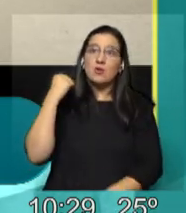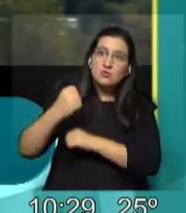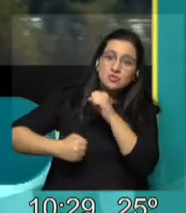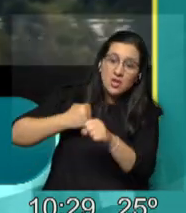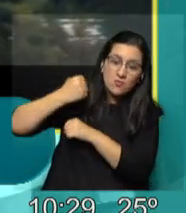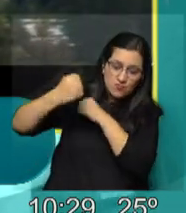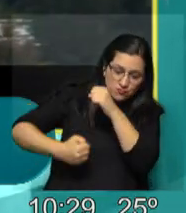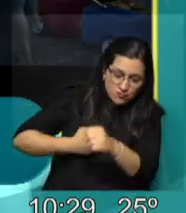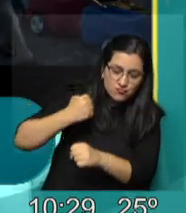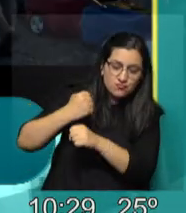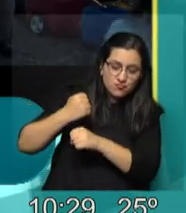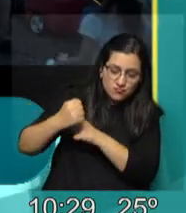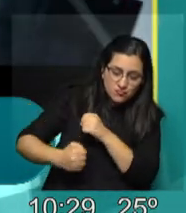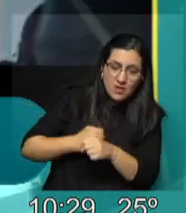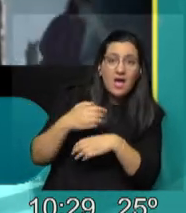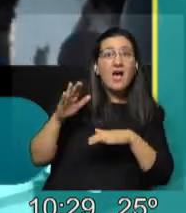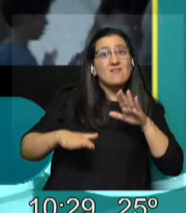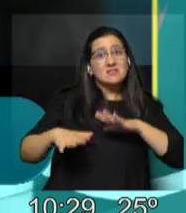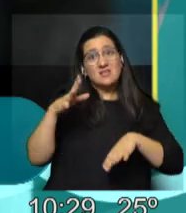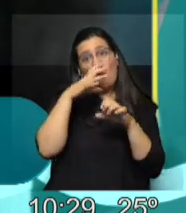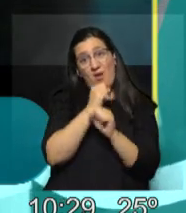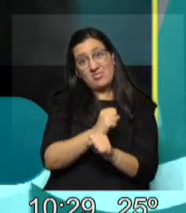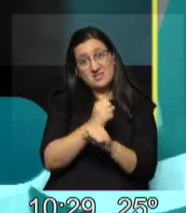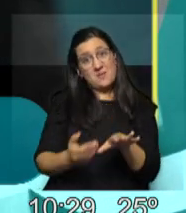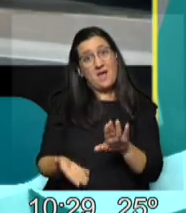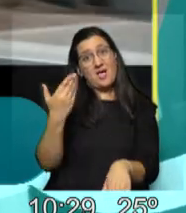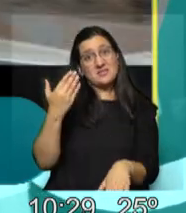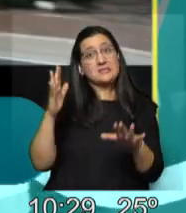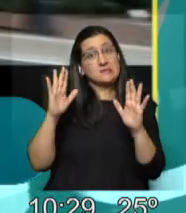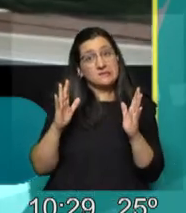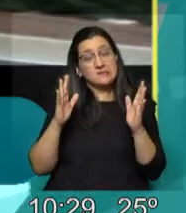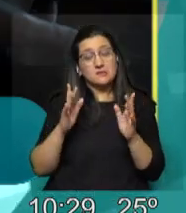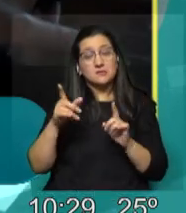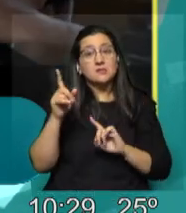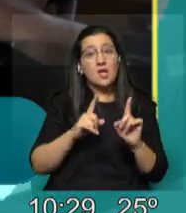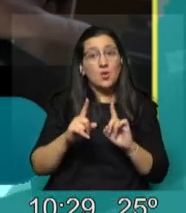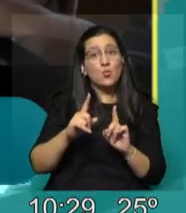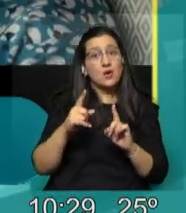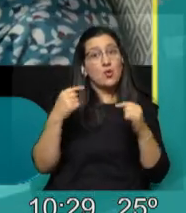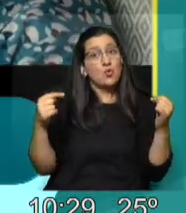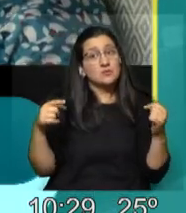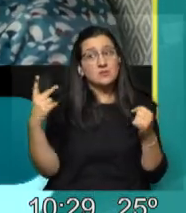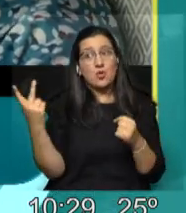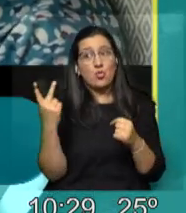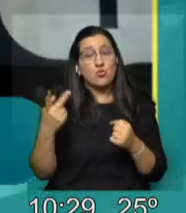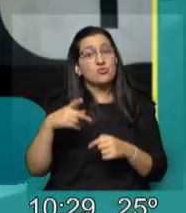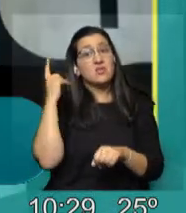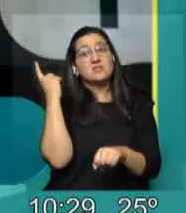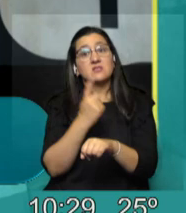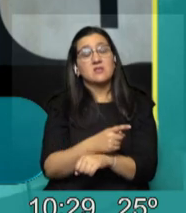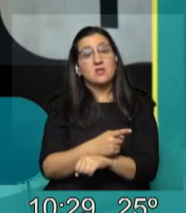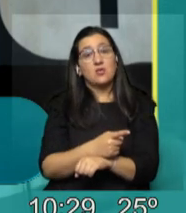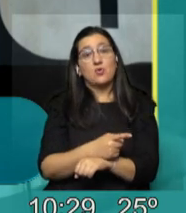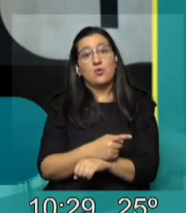y que a veces hay que soportarse un poco más con los años. Y algunos trapitos que ambos decidieron en algún momento